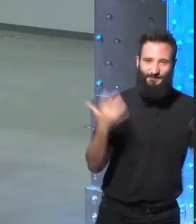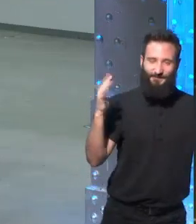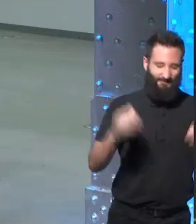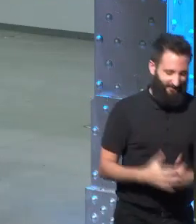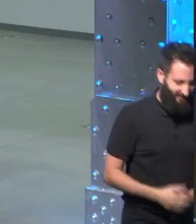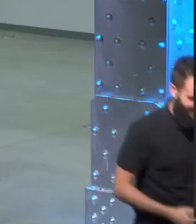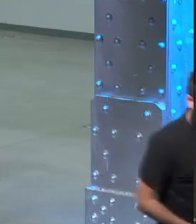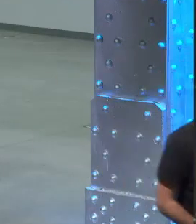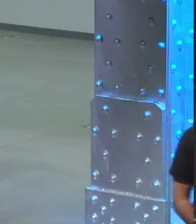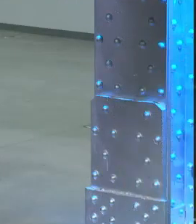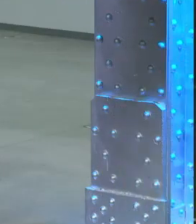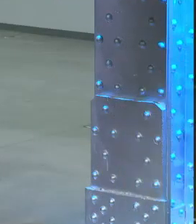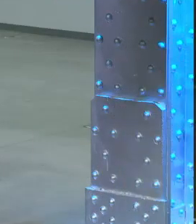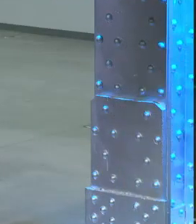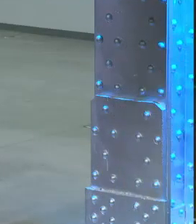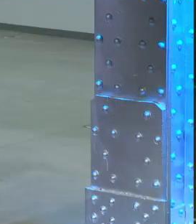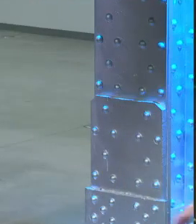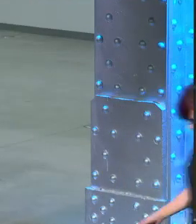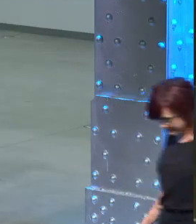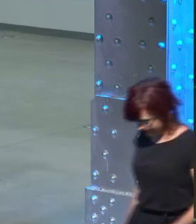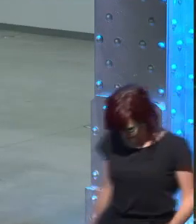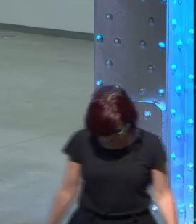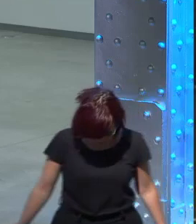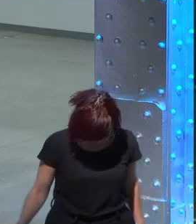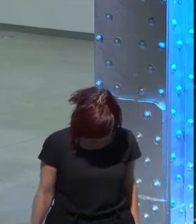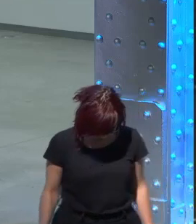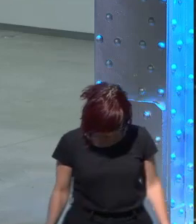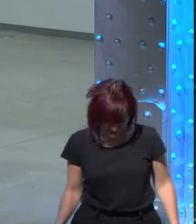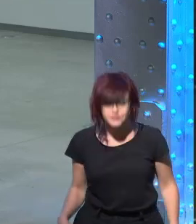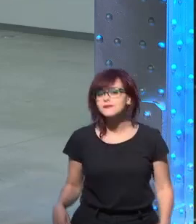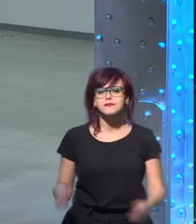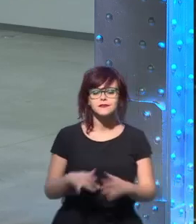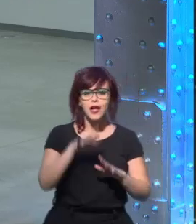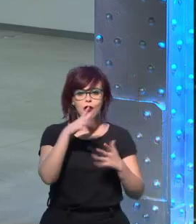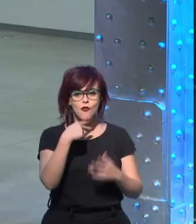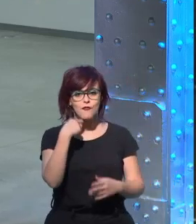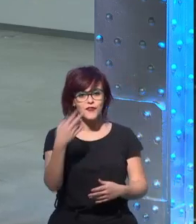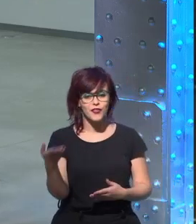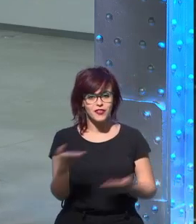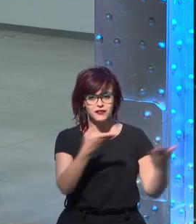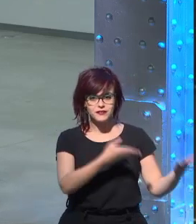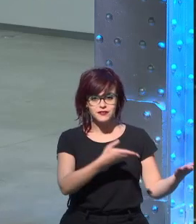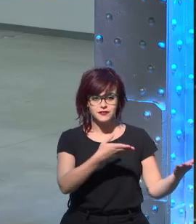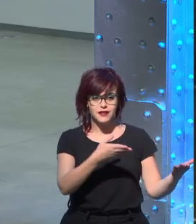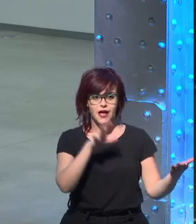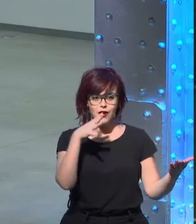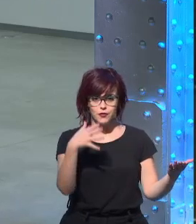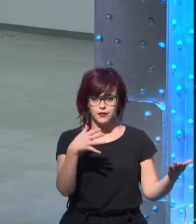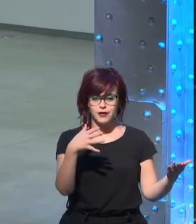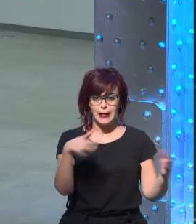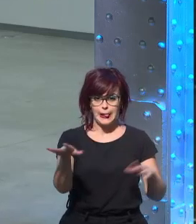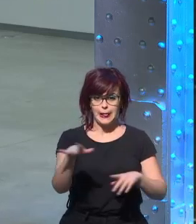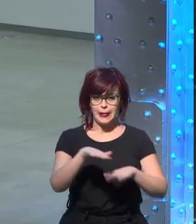bien interesante. Vale. Gracias, Juan. Y voy a dar la palabra ya al... Sí, déjame